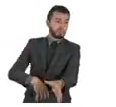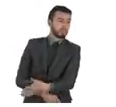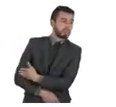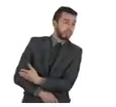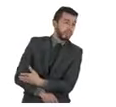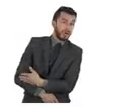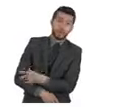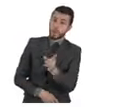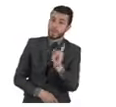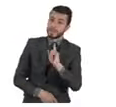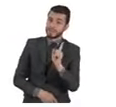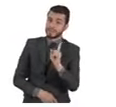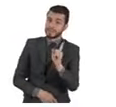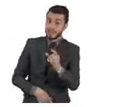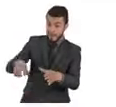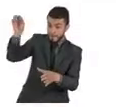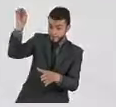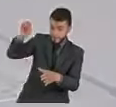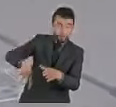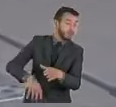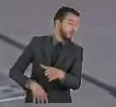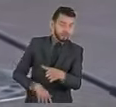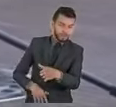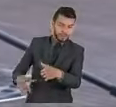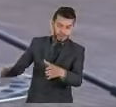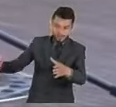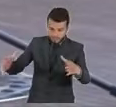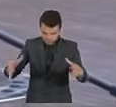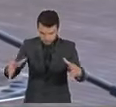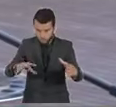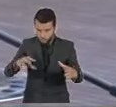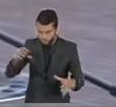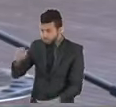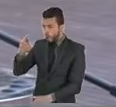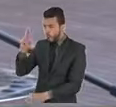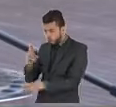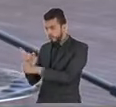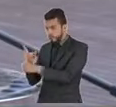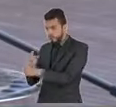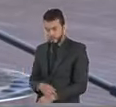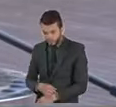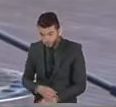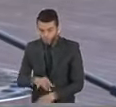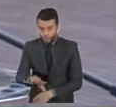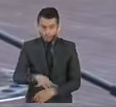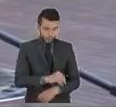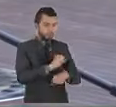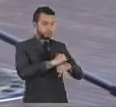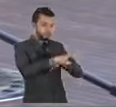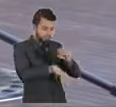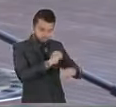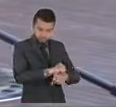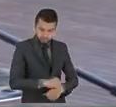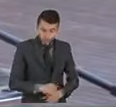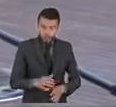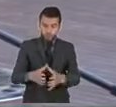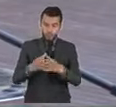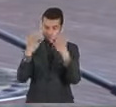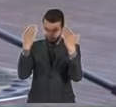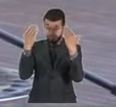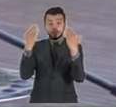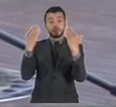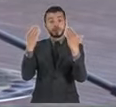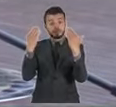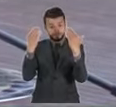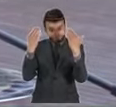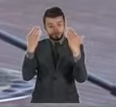todos que todo es reutilizable, todo es reusable, todo es reciclable. Y si tenemos un gran